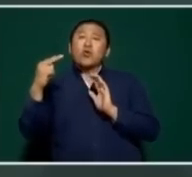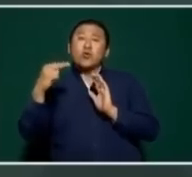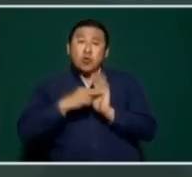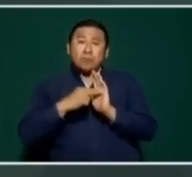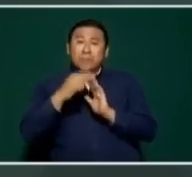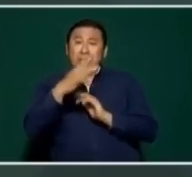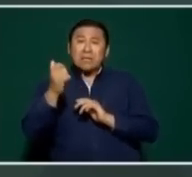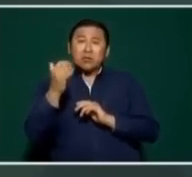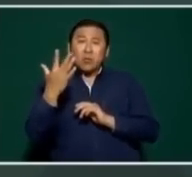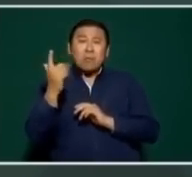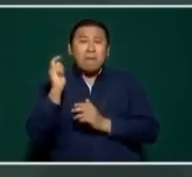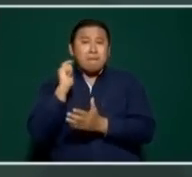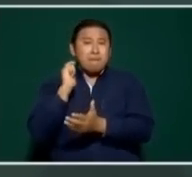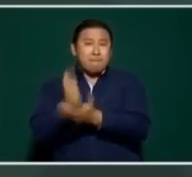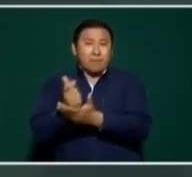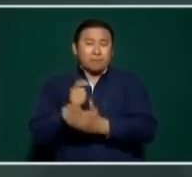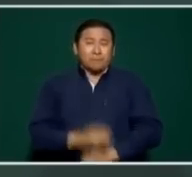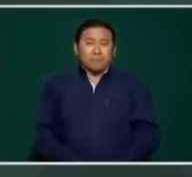2,550 pesos.